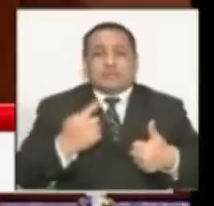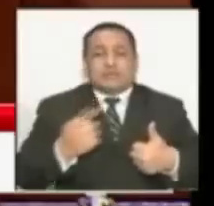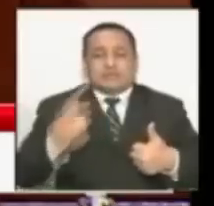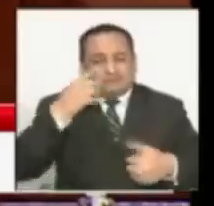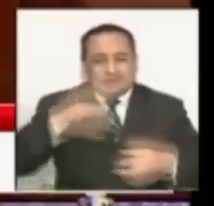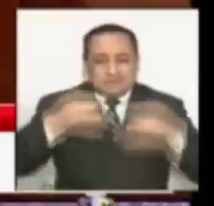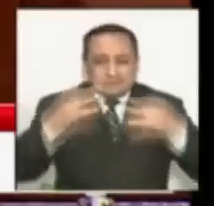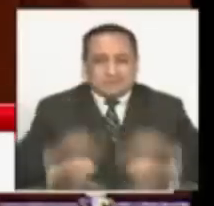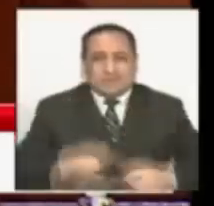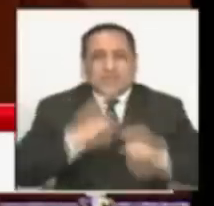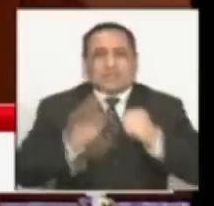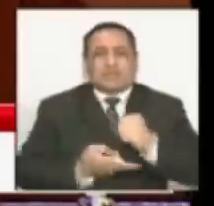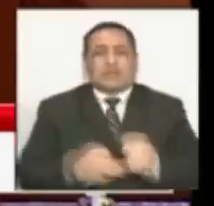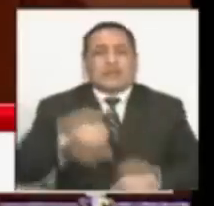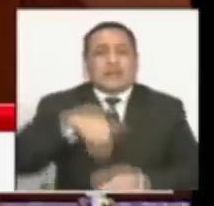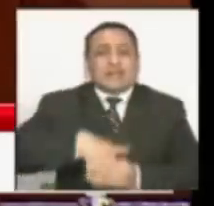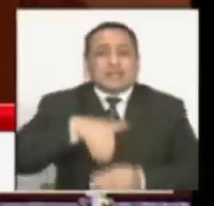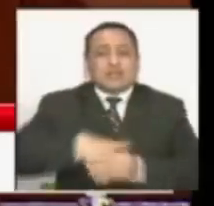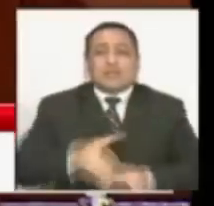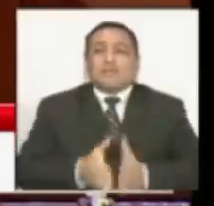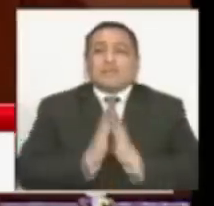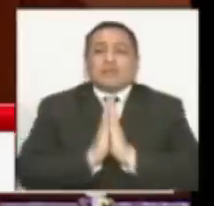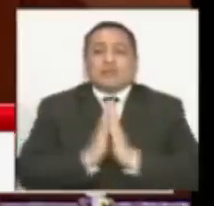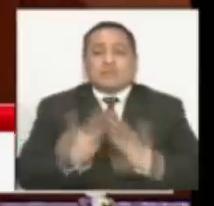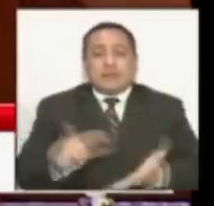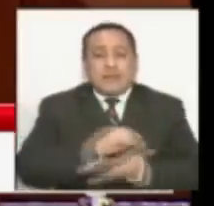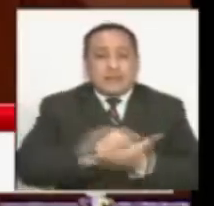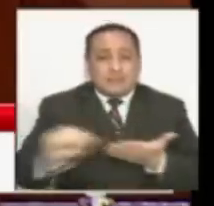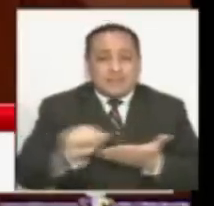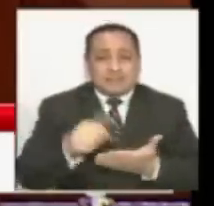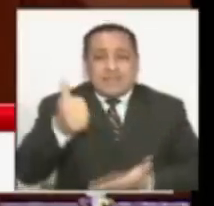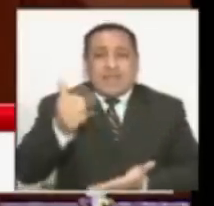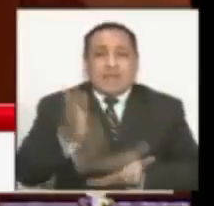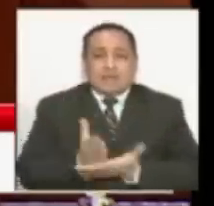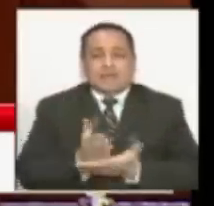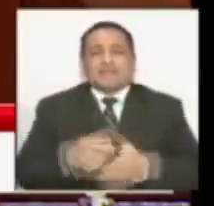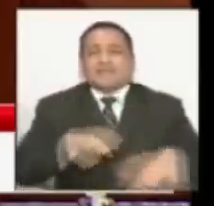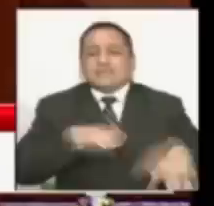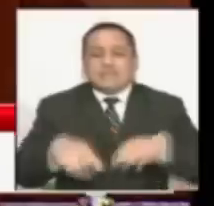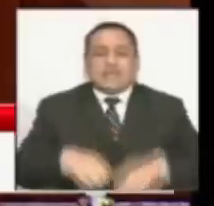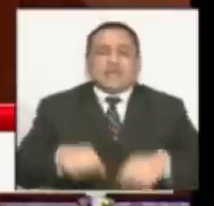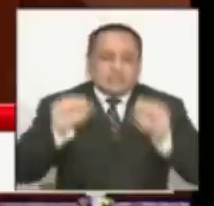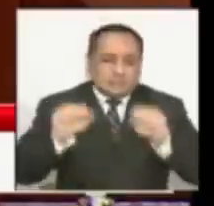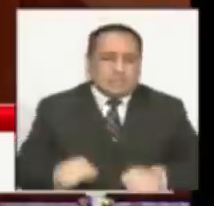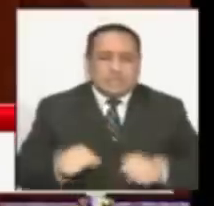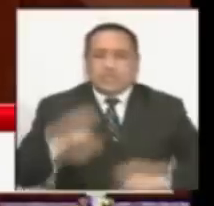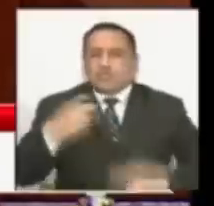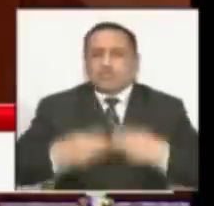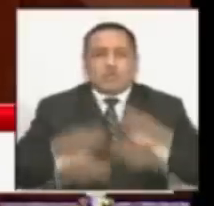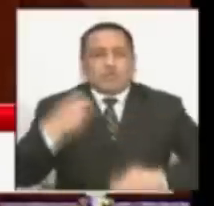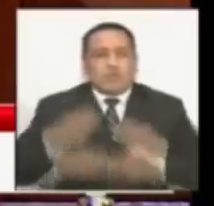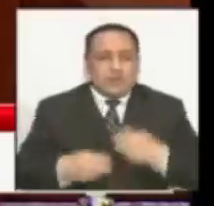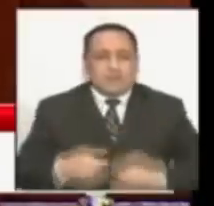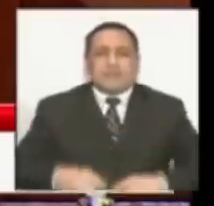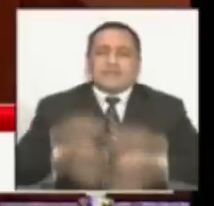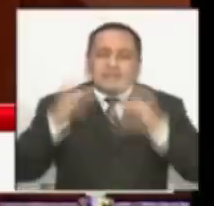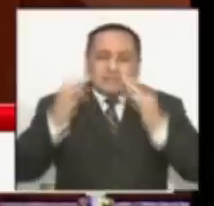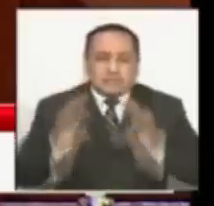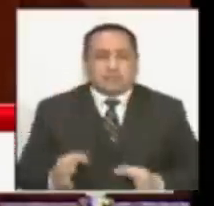es asegurar que las elecciones convocadas para el mes de abril se realicen sin contratiempos y